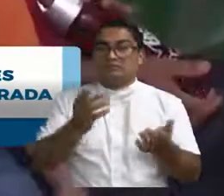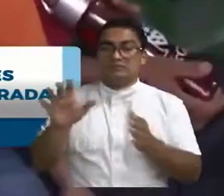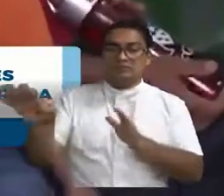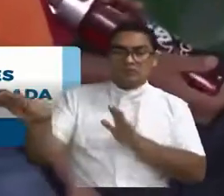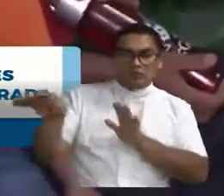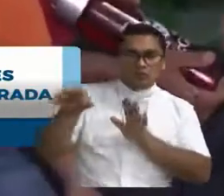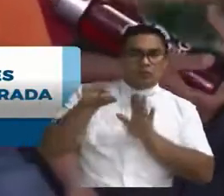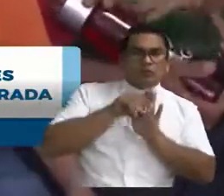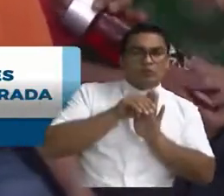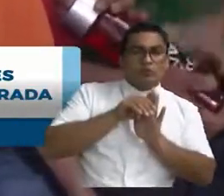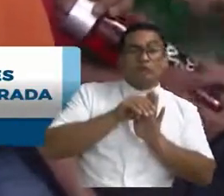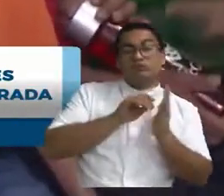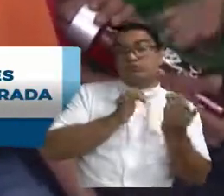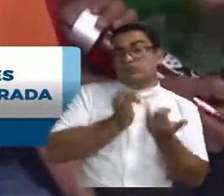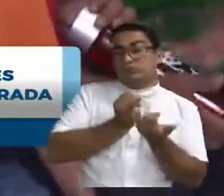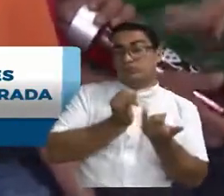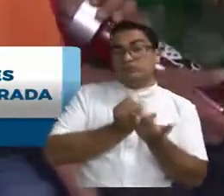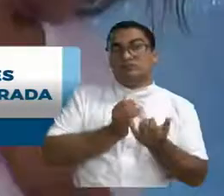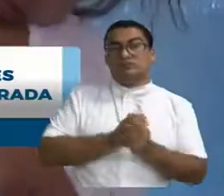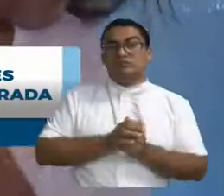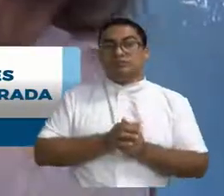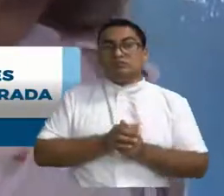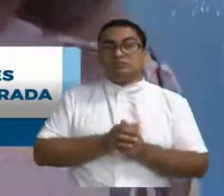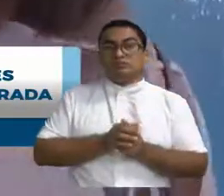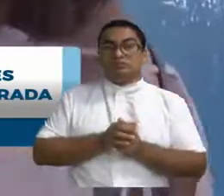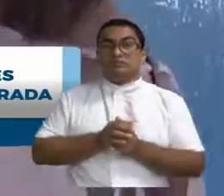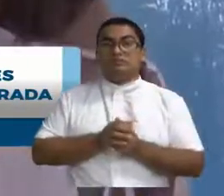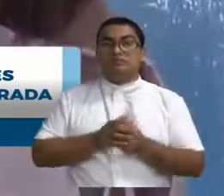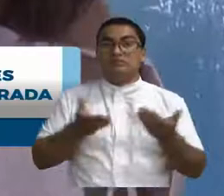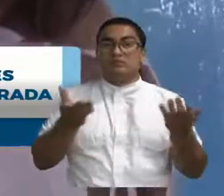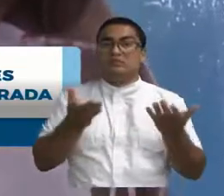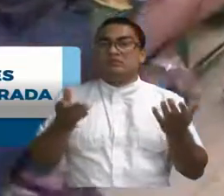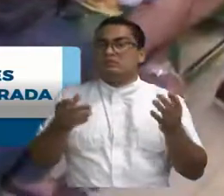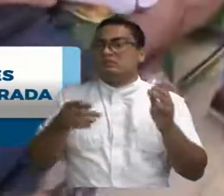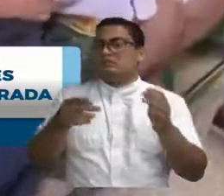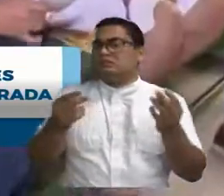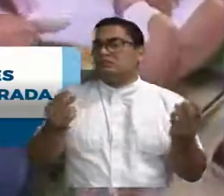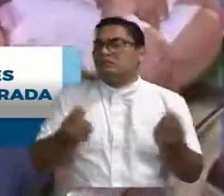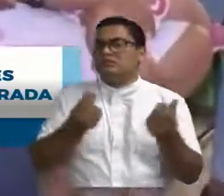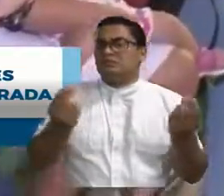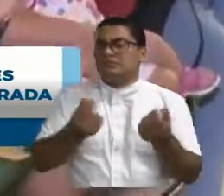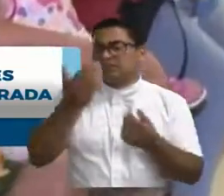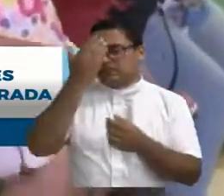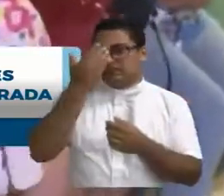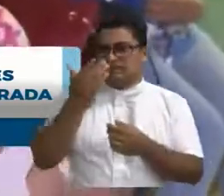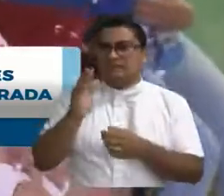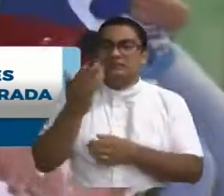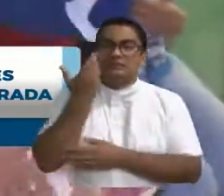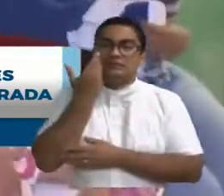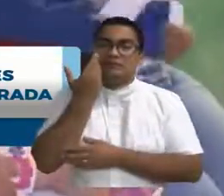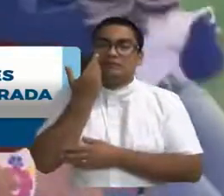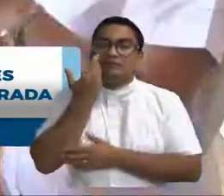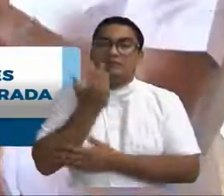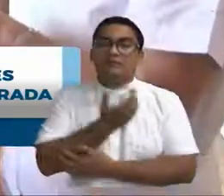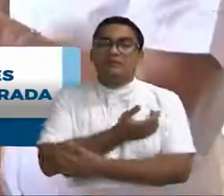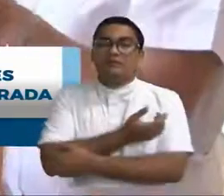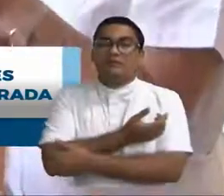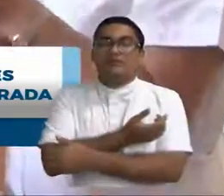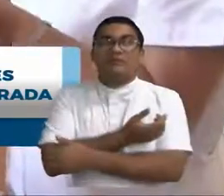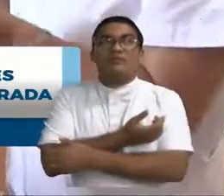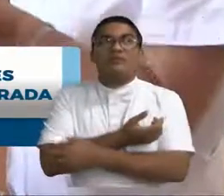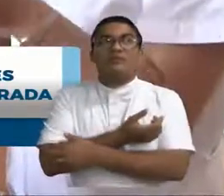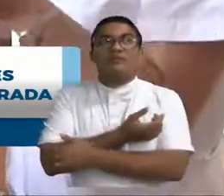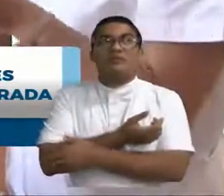como subyacentemente. ¿Cuál es el síntoma que nos puede alarmar a nosotros, doctora? Hablando de las enfermedades respiratorias, que tal vez el